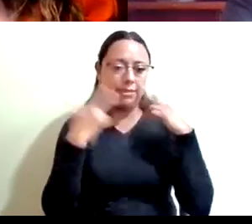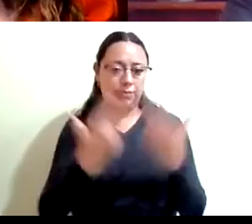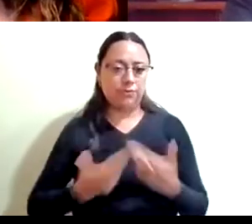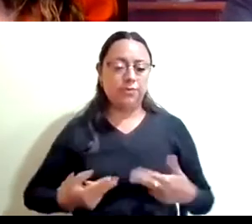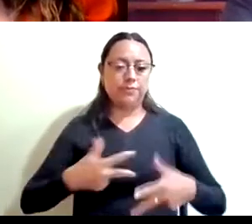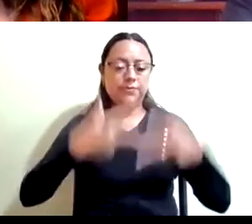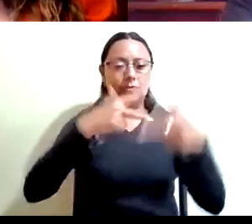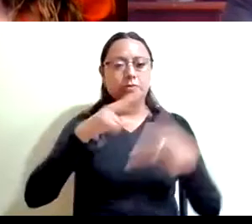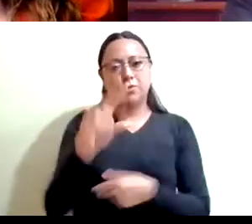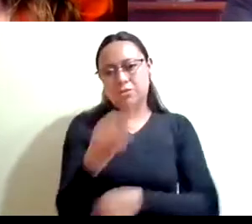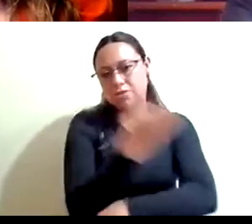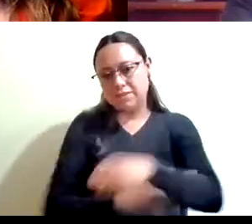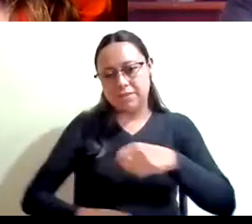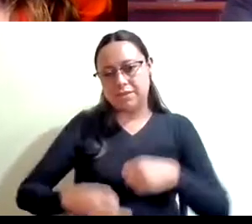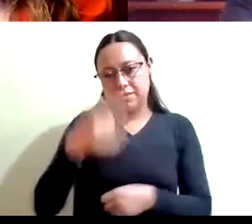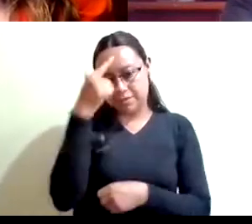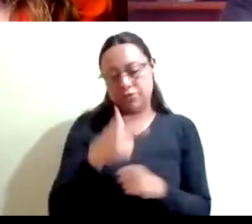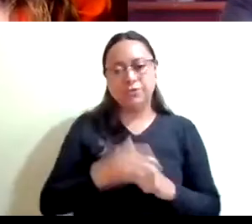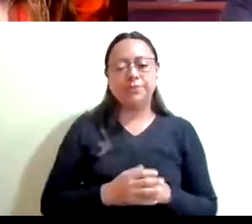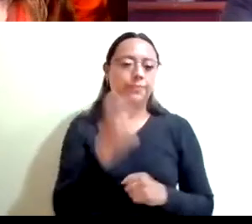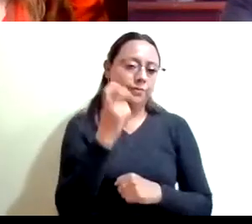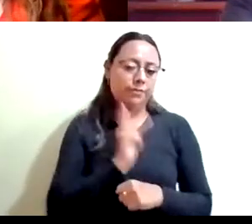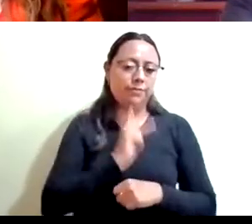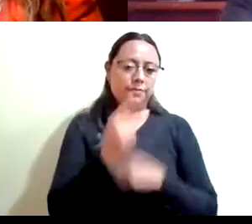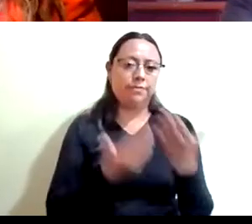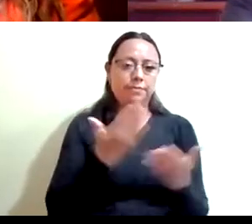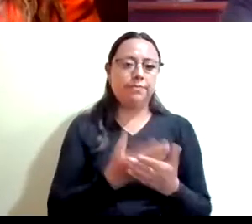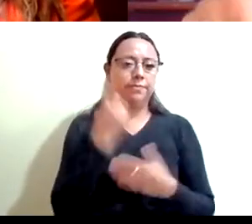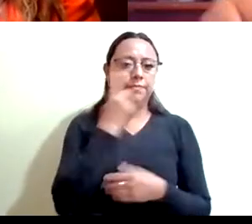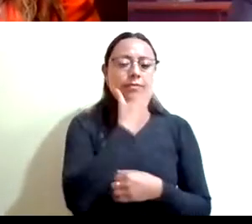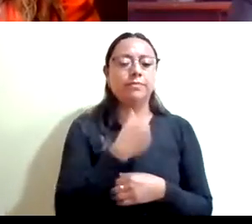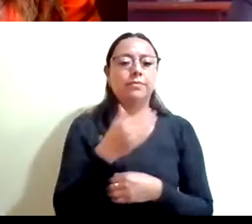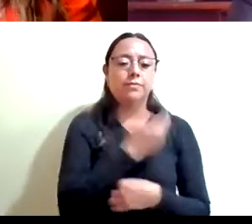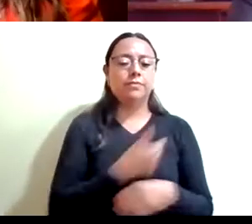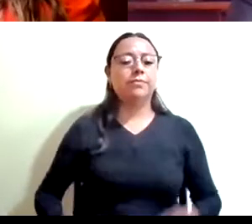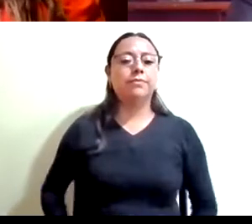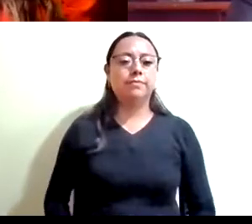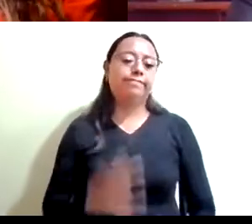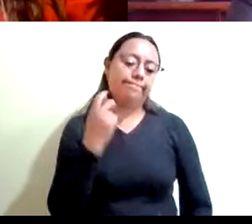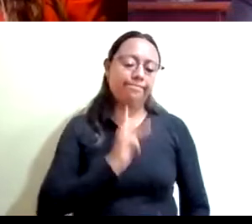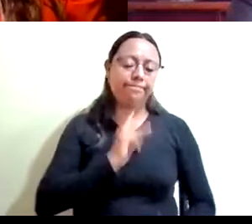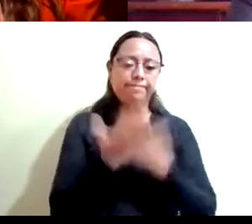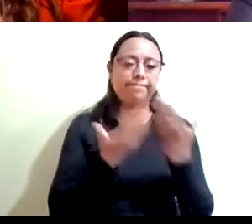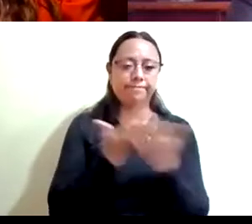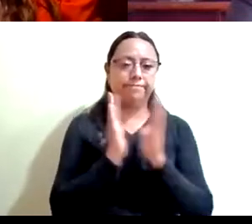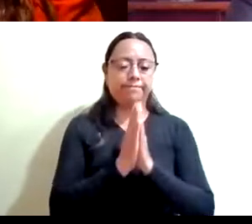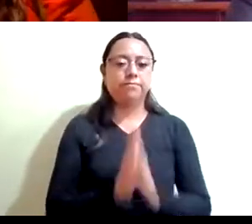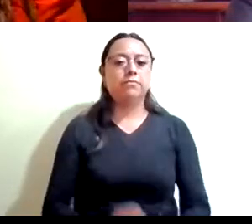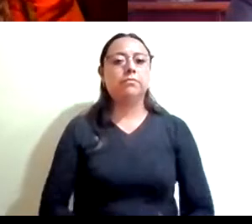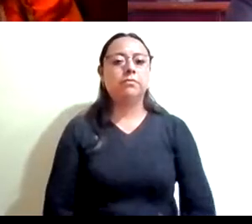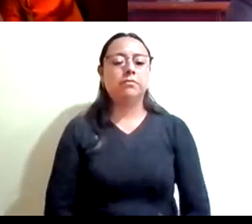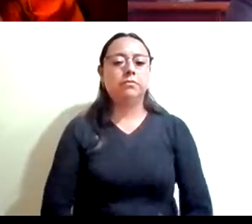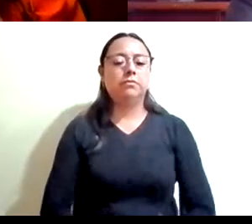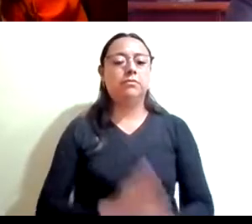la tarde-noche. Sería cuanto mi planteamiento, diputado presidente. Ahí está mi propuesta, por favor.